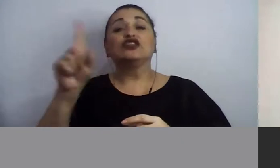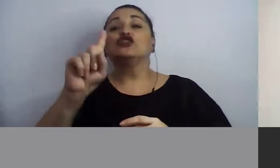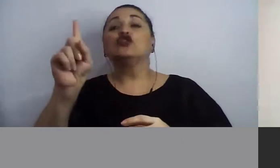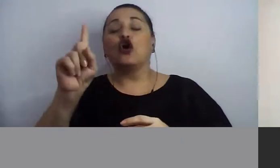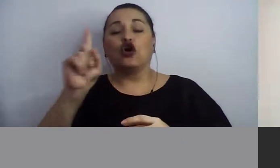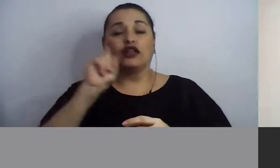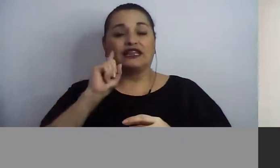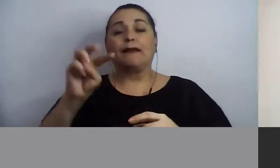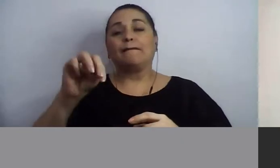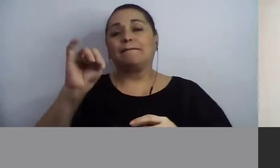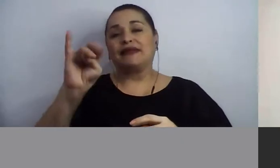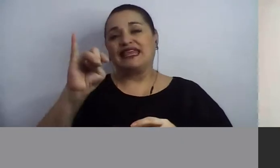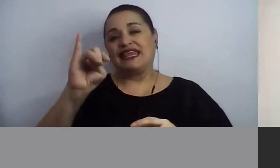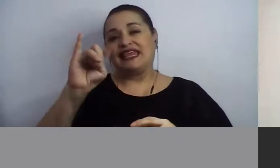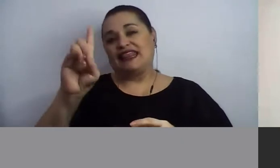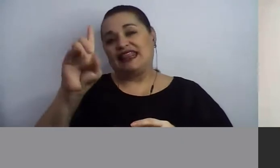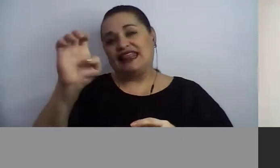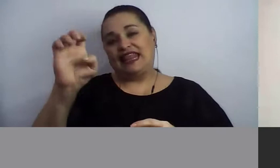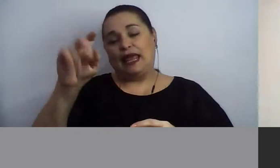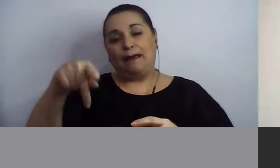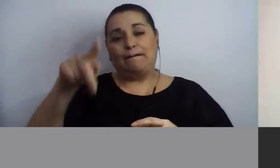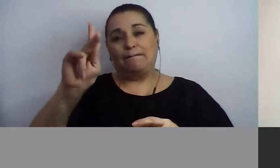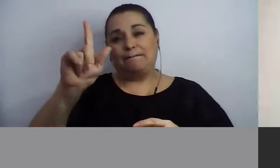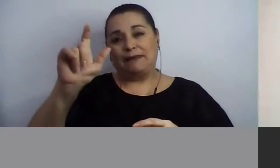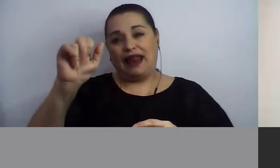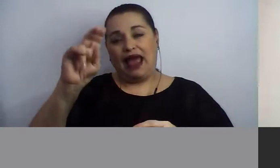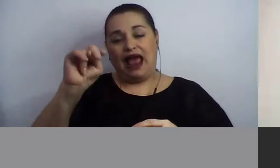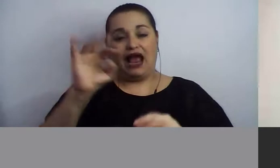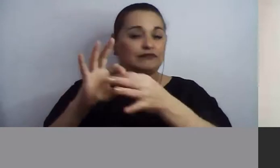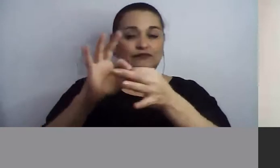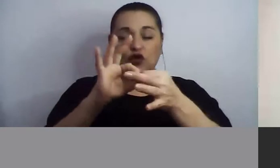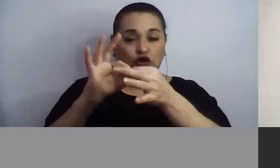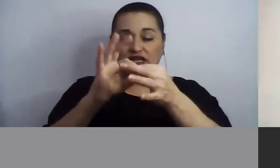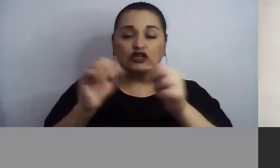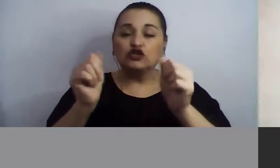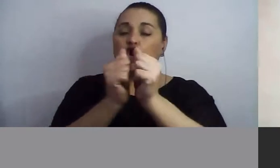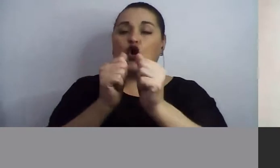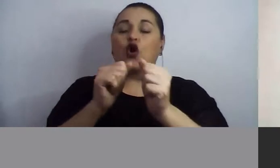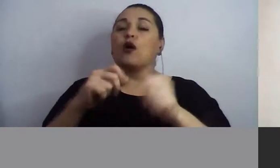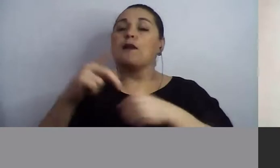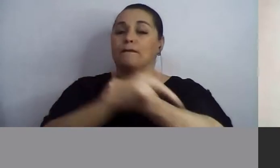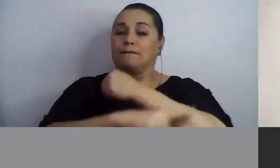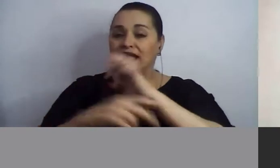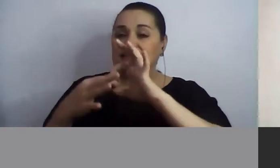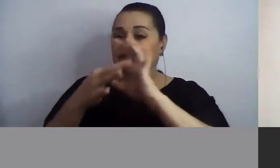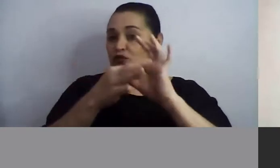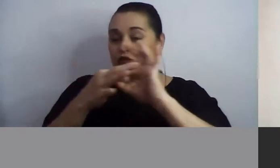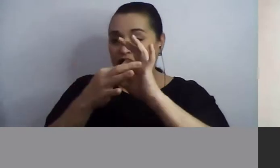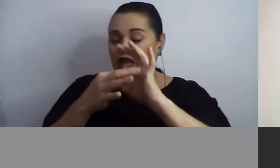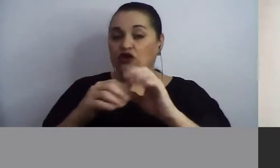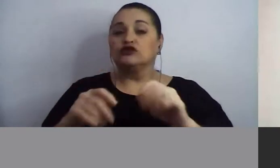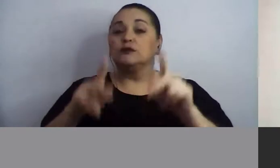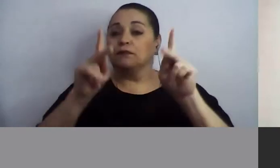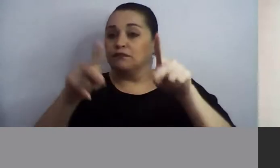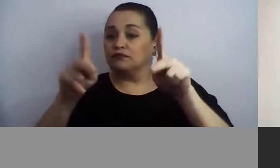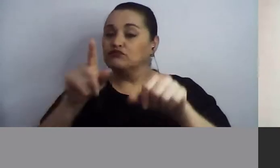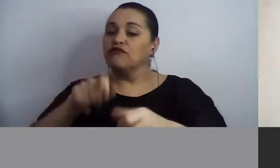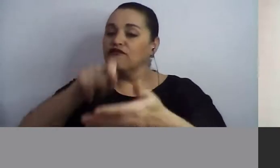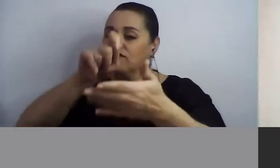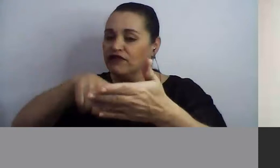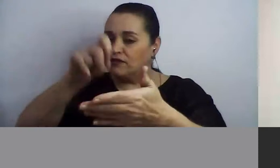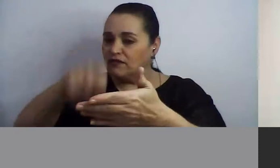en el Mideplan, ha impulsado una coordinación junto con Naciones Unidas y actores firmantes del compromiso,